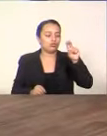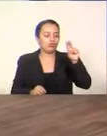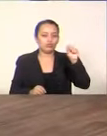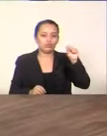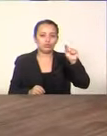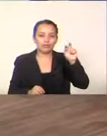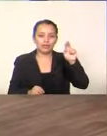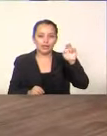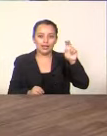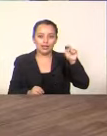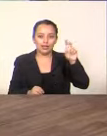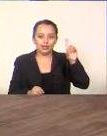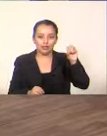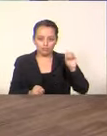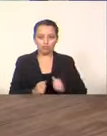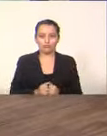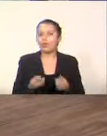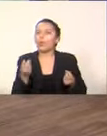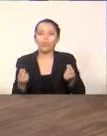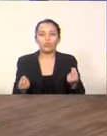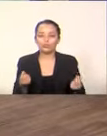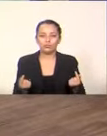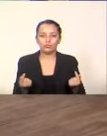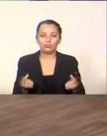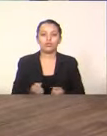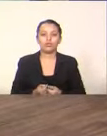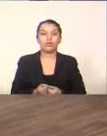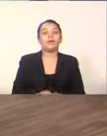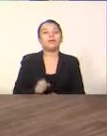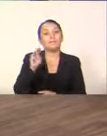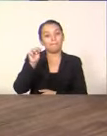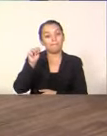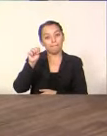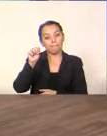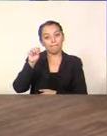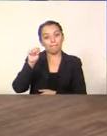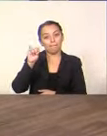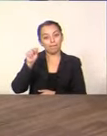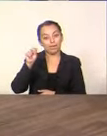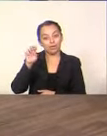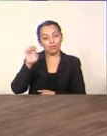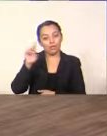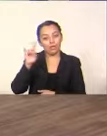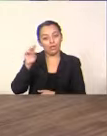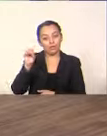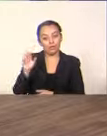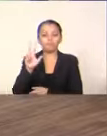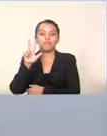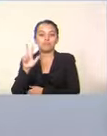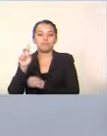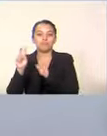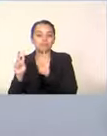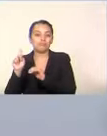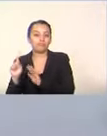sería el minuendo y cuál sería el sustraendo? ¡376! ¿Escuchaste lo que dijeron? Sí, me parece